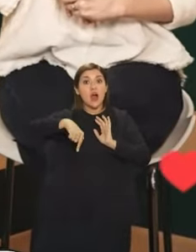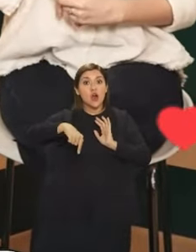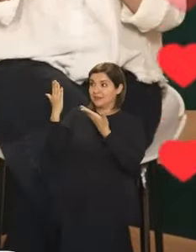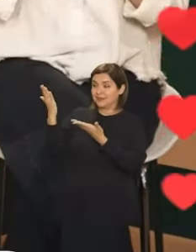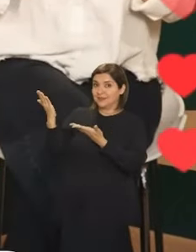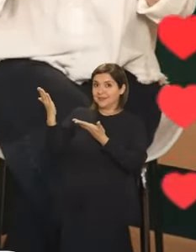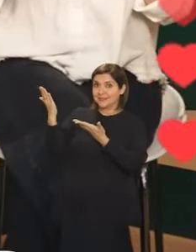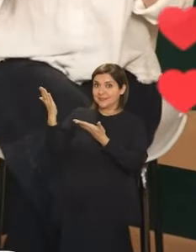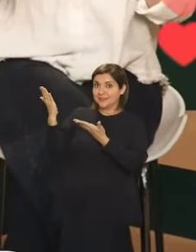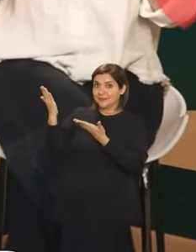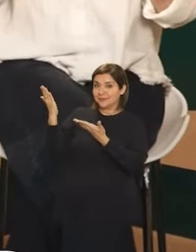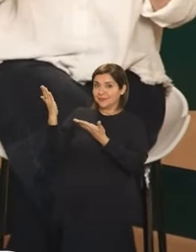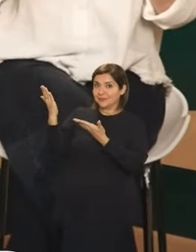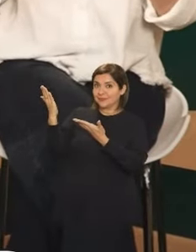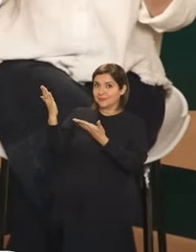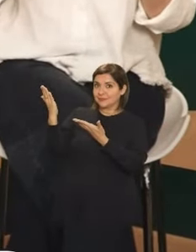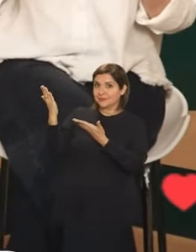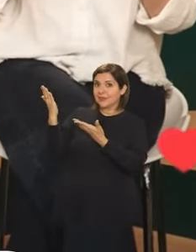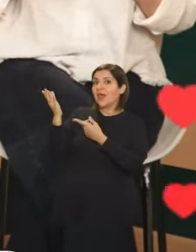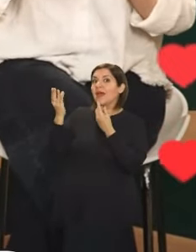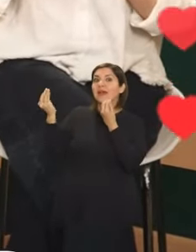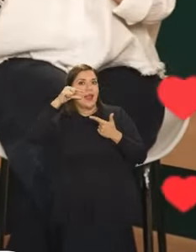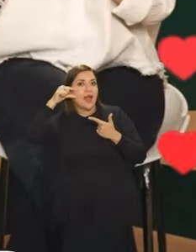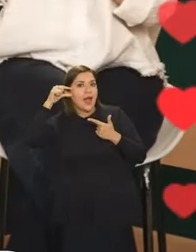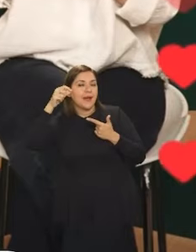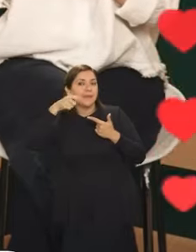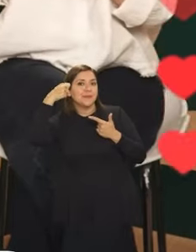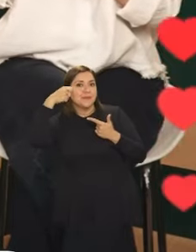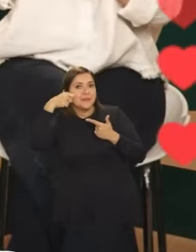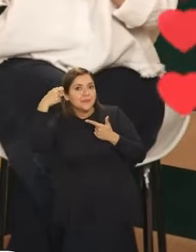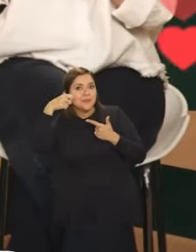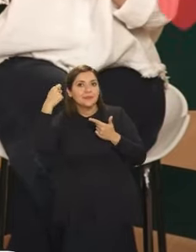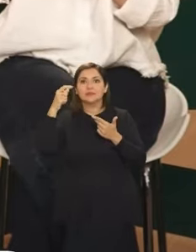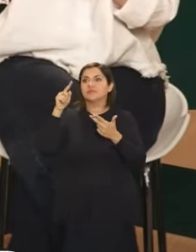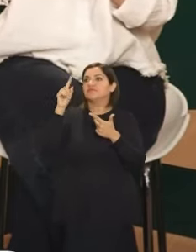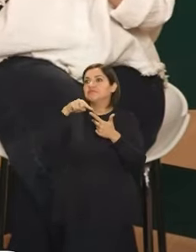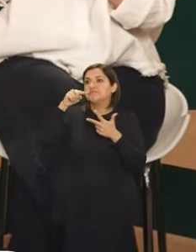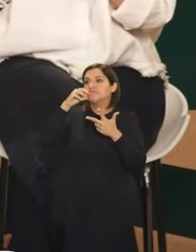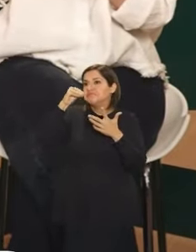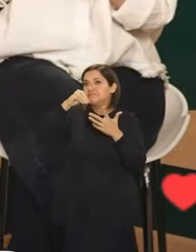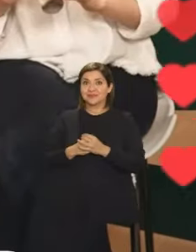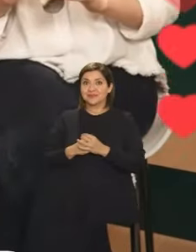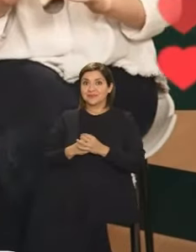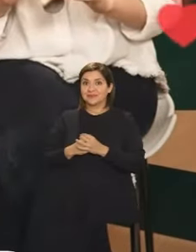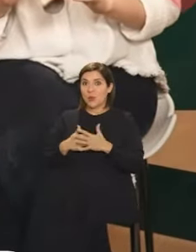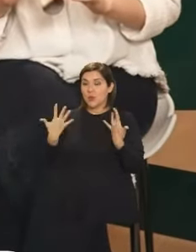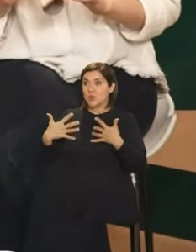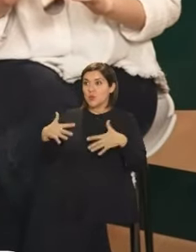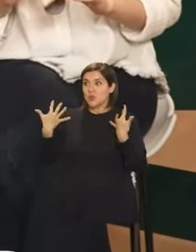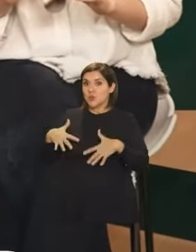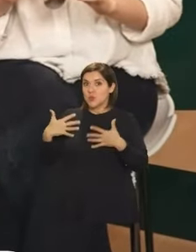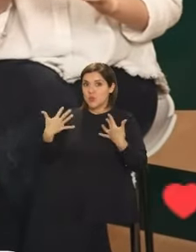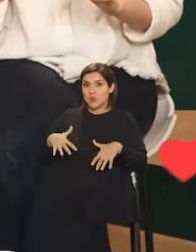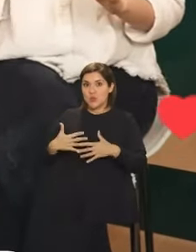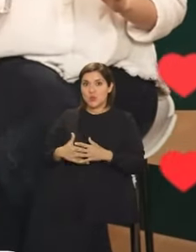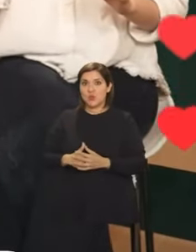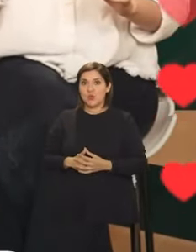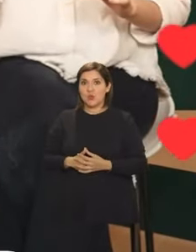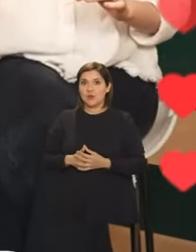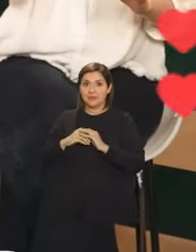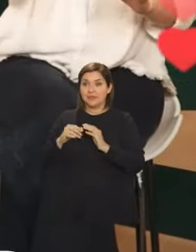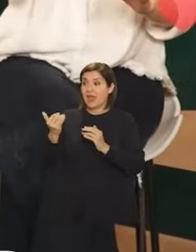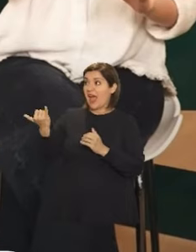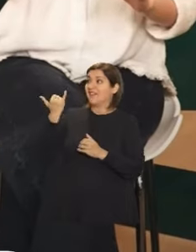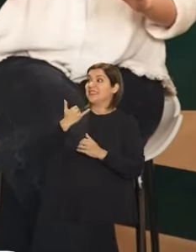trends tener productos multiuso sí yo quiero que intentes sa ver cómo me queda tuki tu